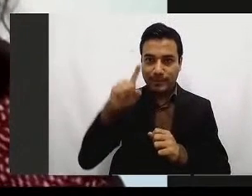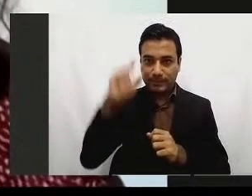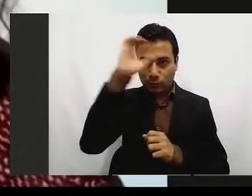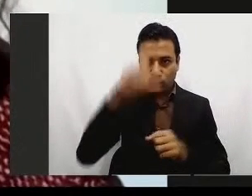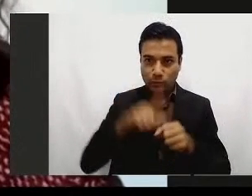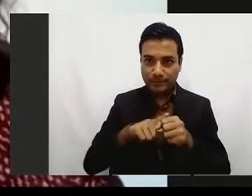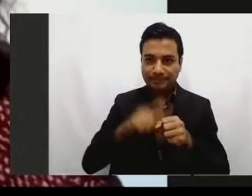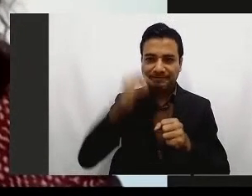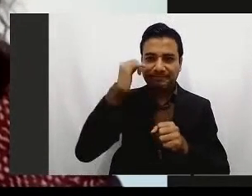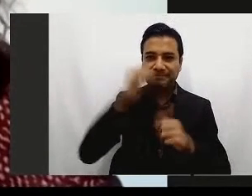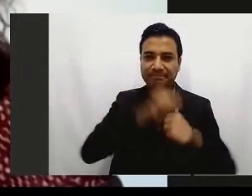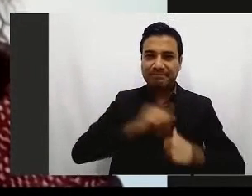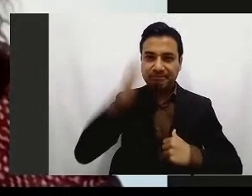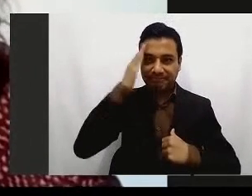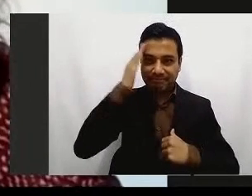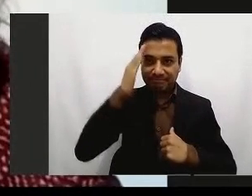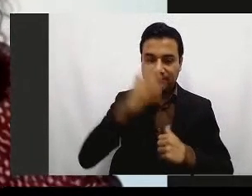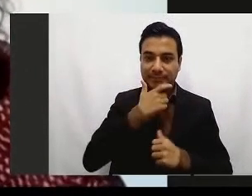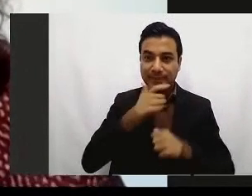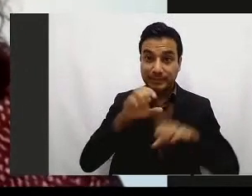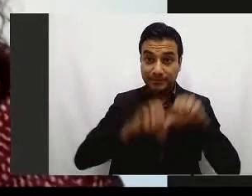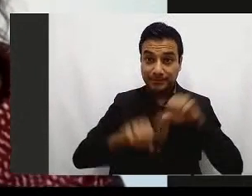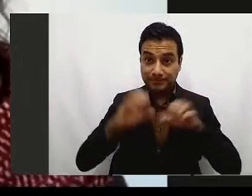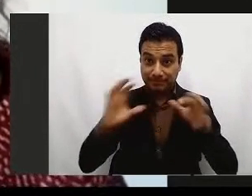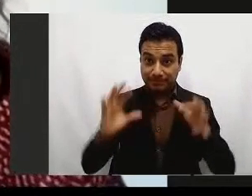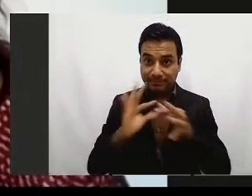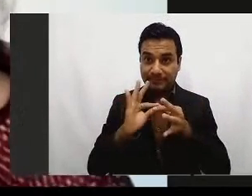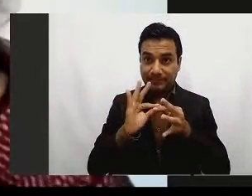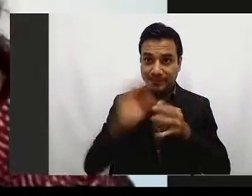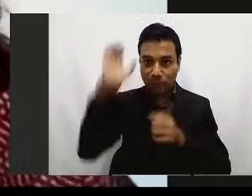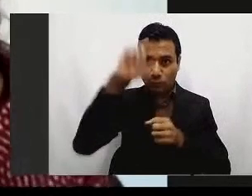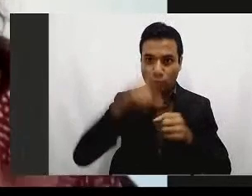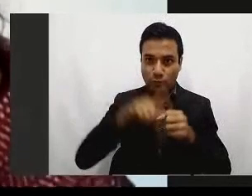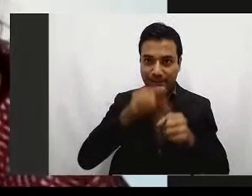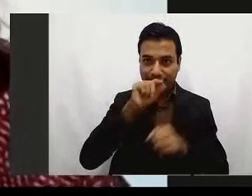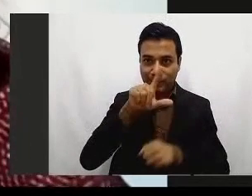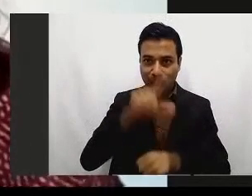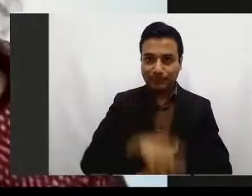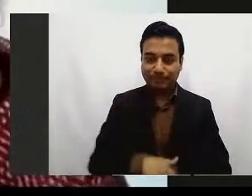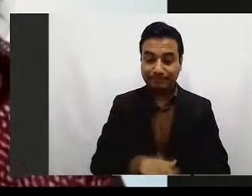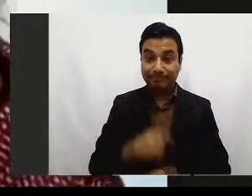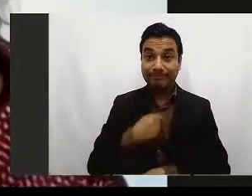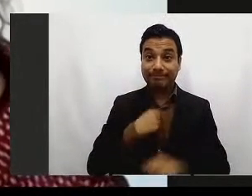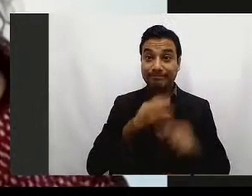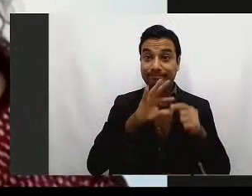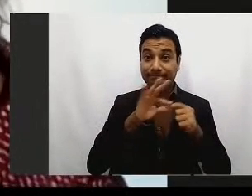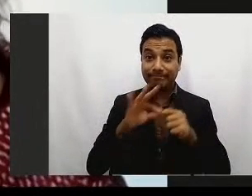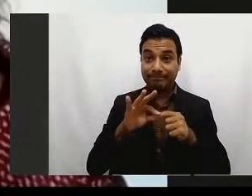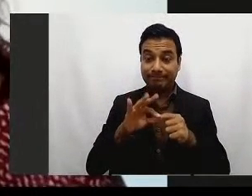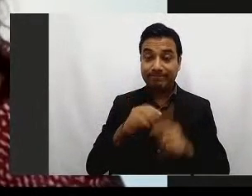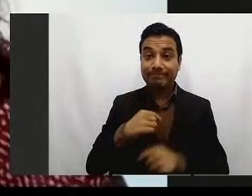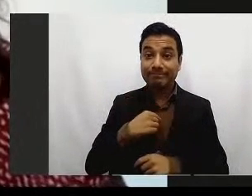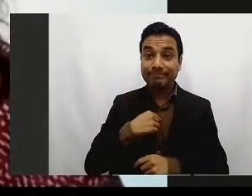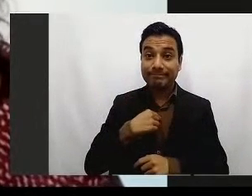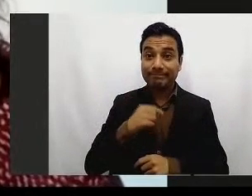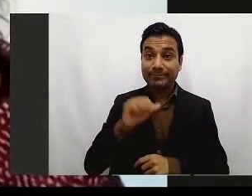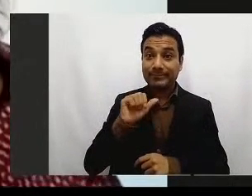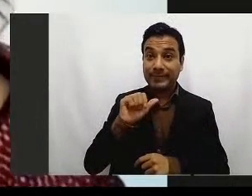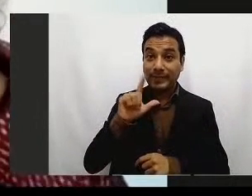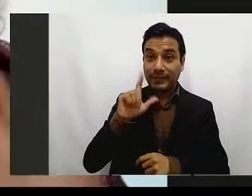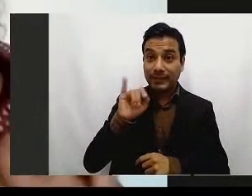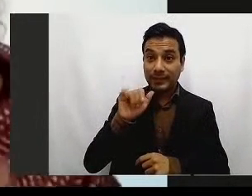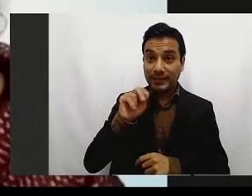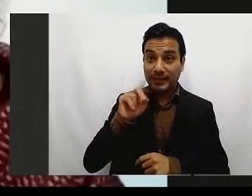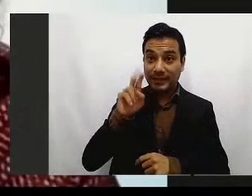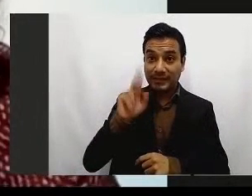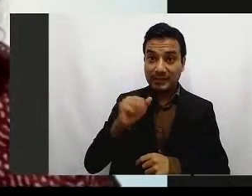el British Council México en alianza con Cultura Jalisco. Me presento con ustedes, mi nombre es Alejandra Montemayor, soy una